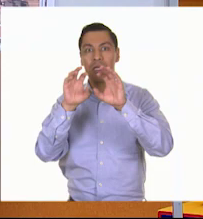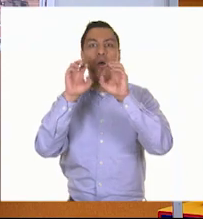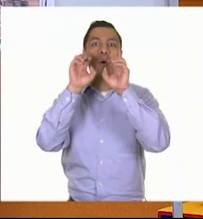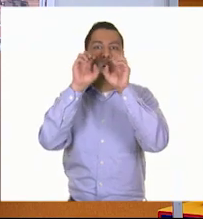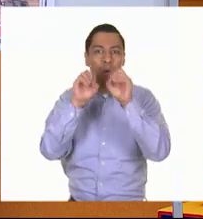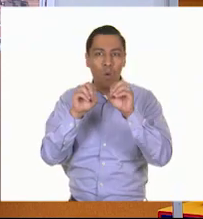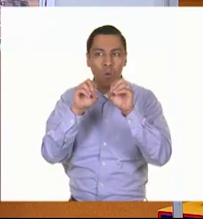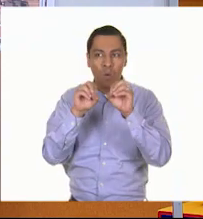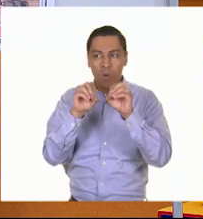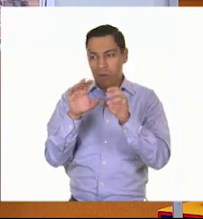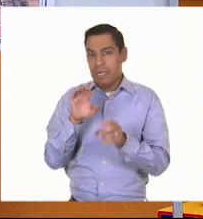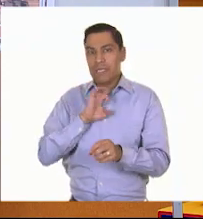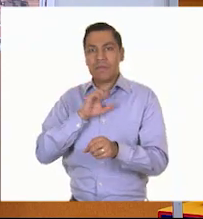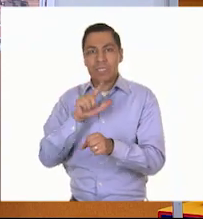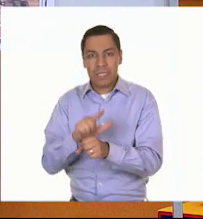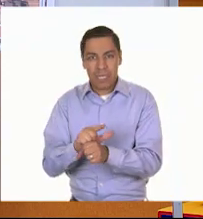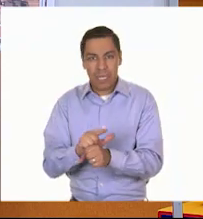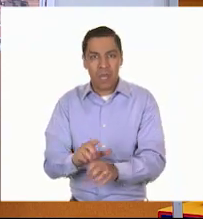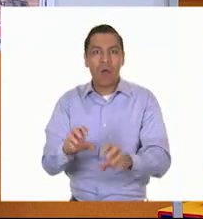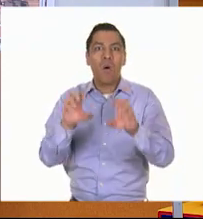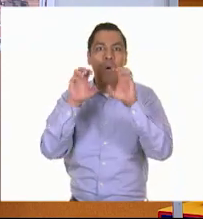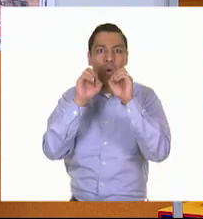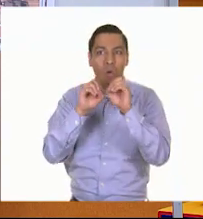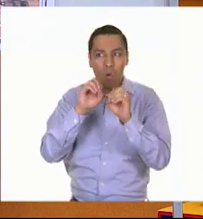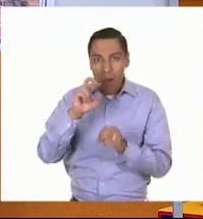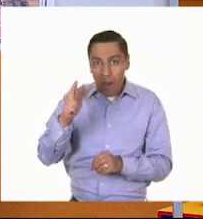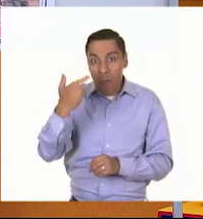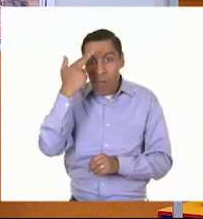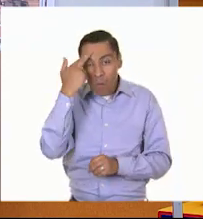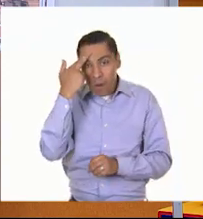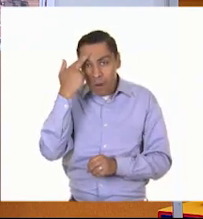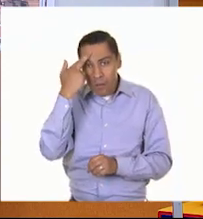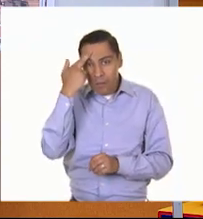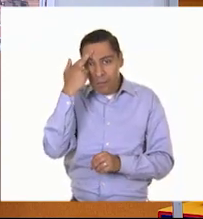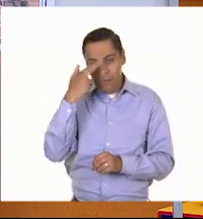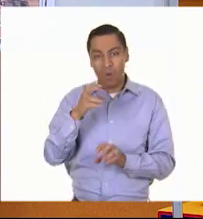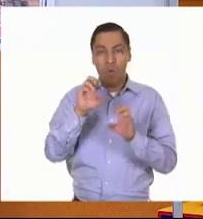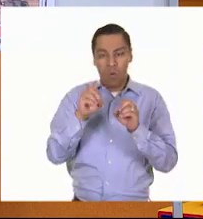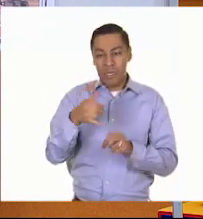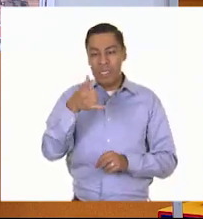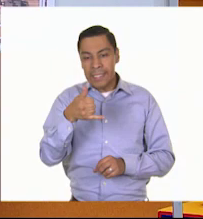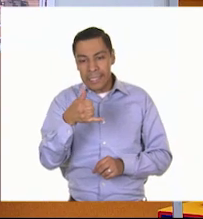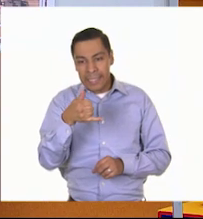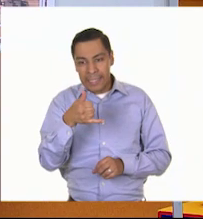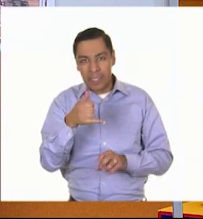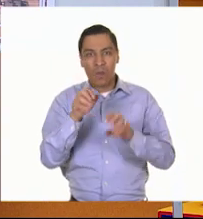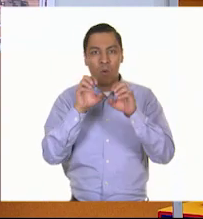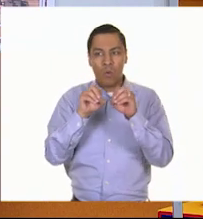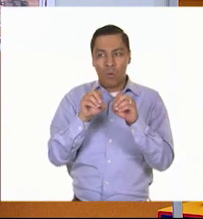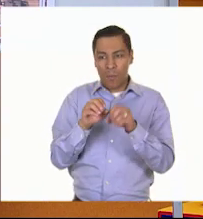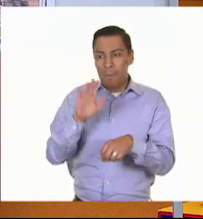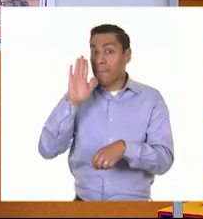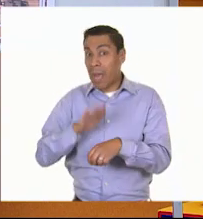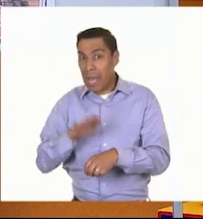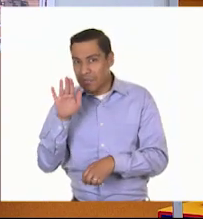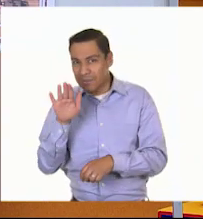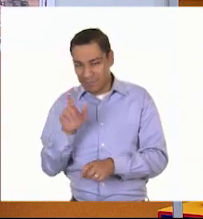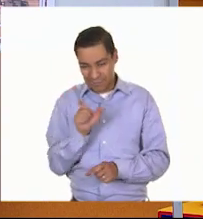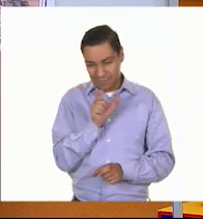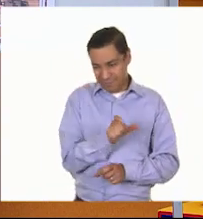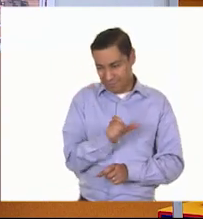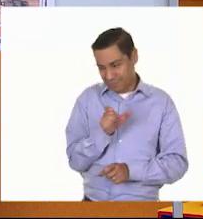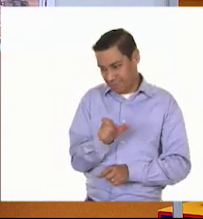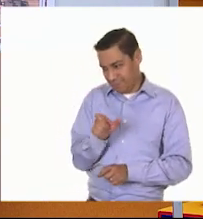atención. Y recuerda que si necesitas recordar los pasos a seguir para elaborar correctamente tu resumen, puedes consultar